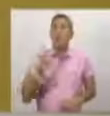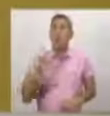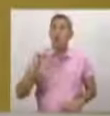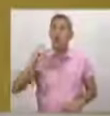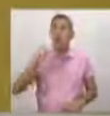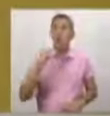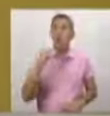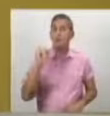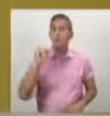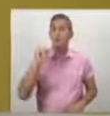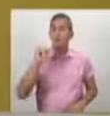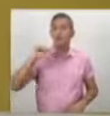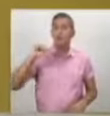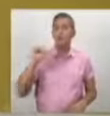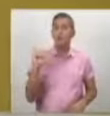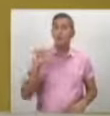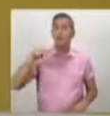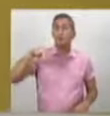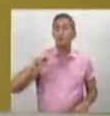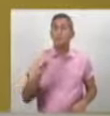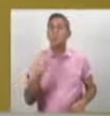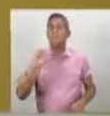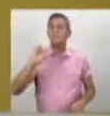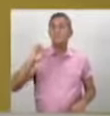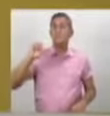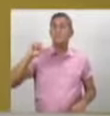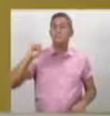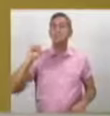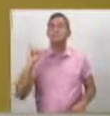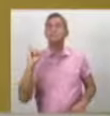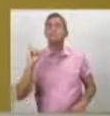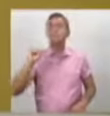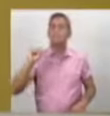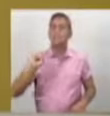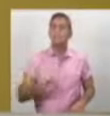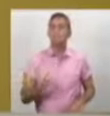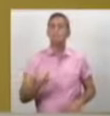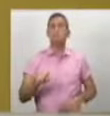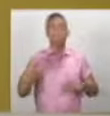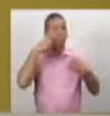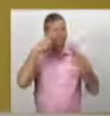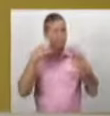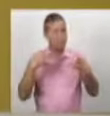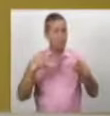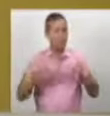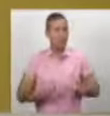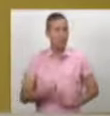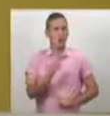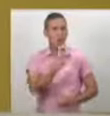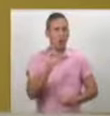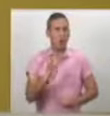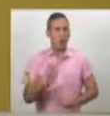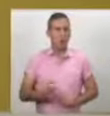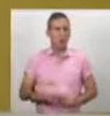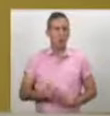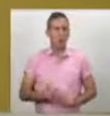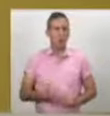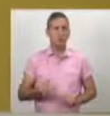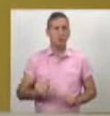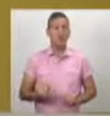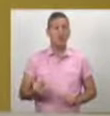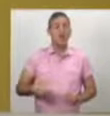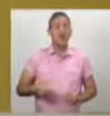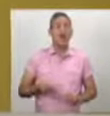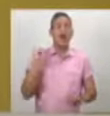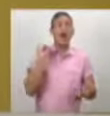Ya dijimos en el encuentro anterior que las plantas son organismos autótrofos y precisamente a partir de la